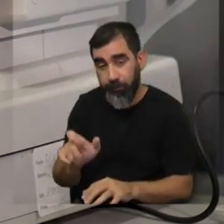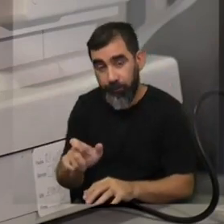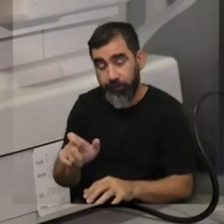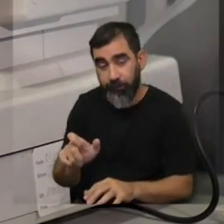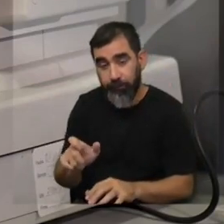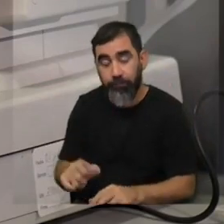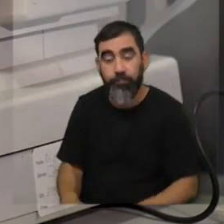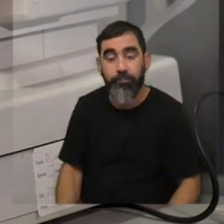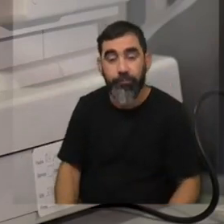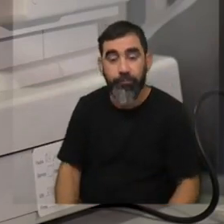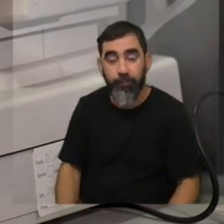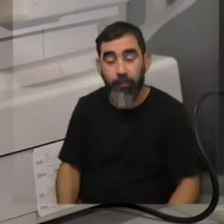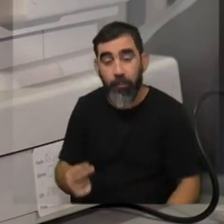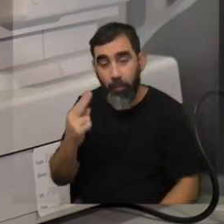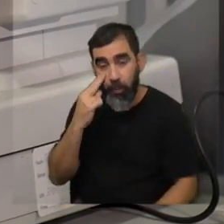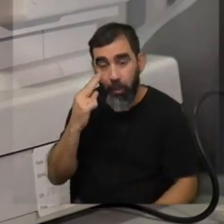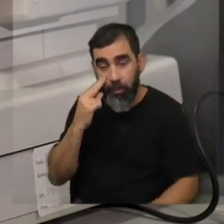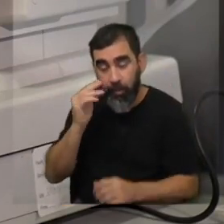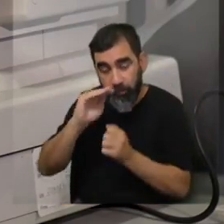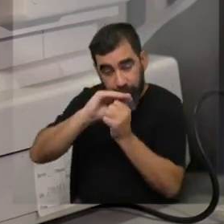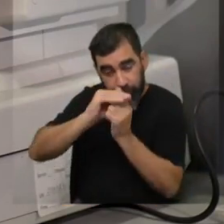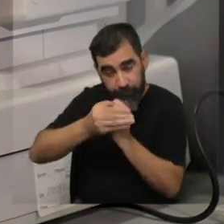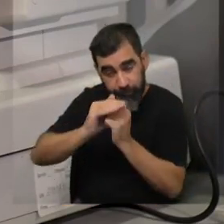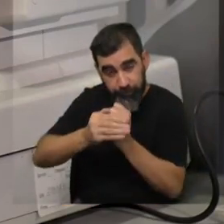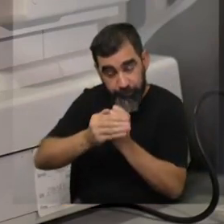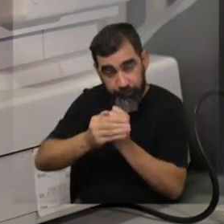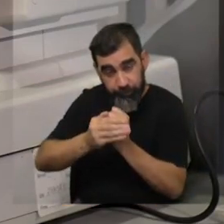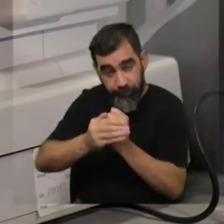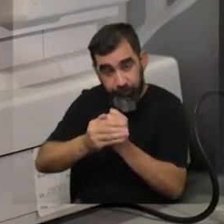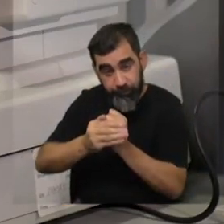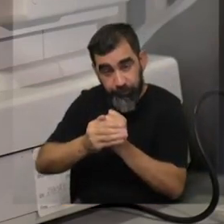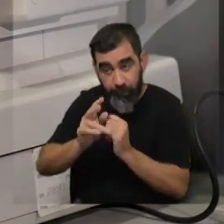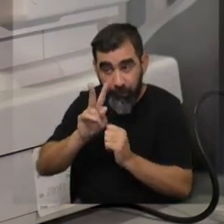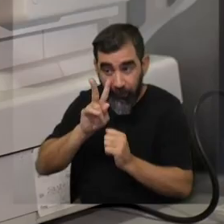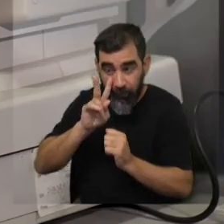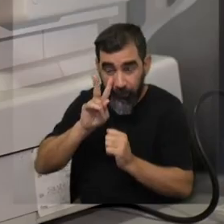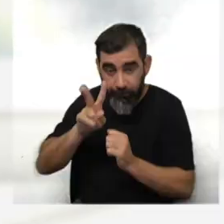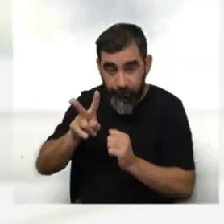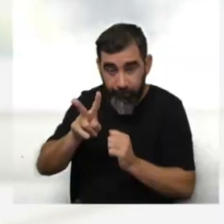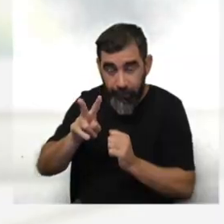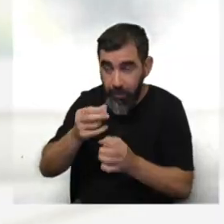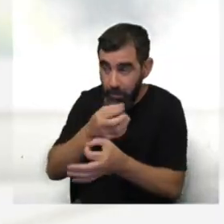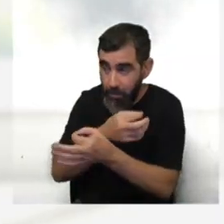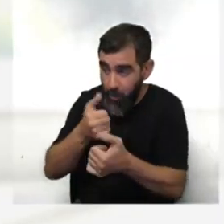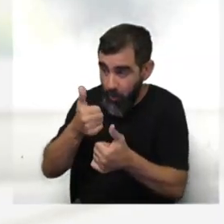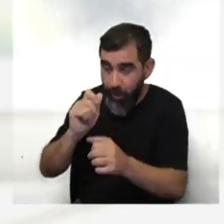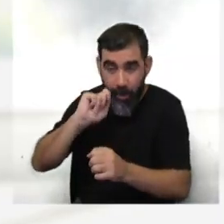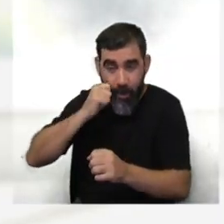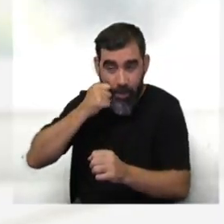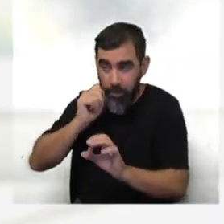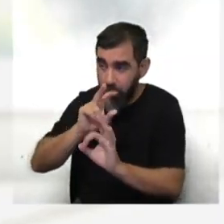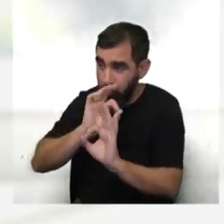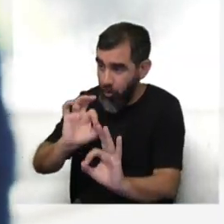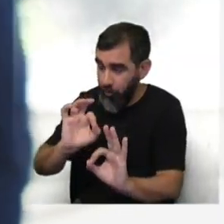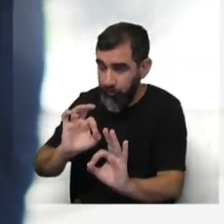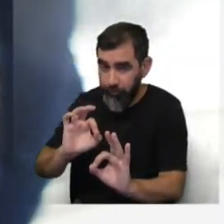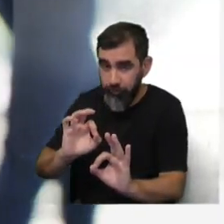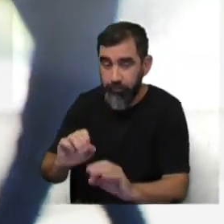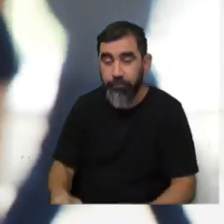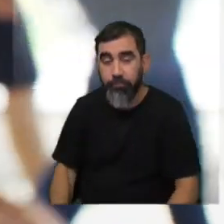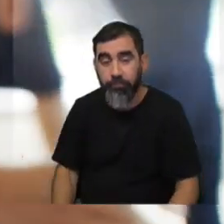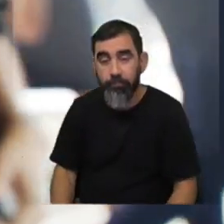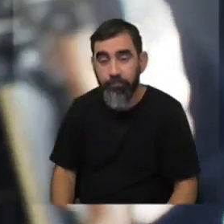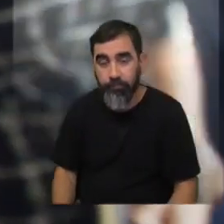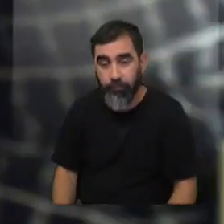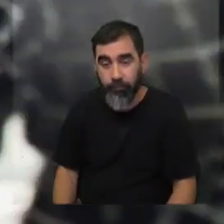tiene un déficit en su película lagrimal, cuando la tiene bien, ve lindo, ve bien, ve una imagen nítida,